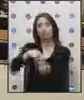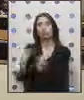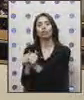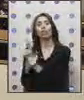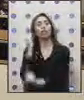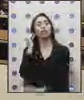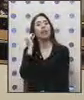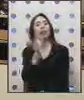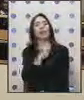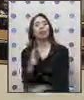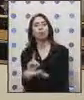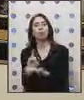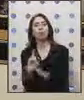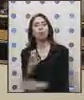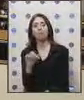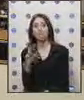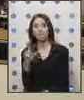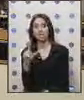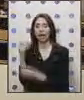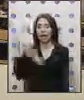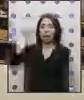Pascal. Muy bienvenidos.